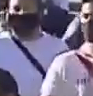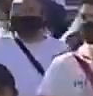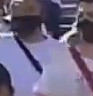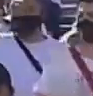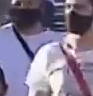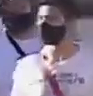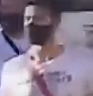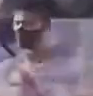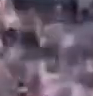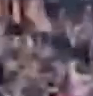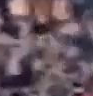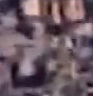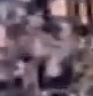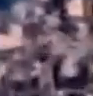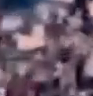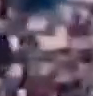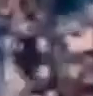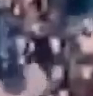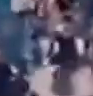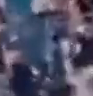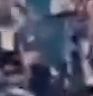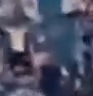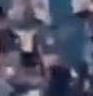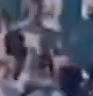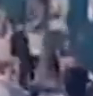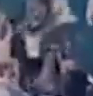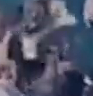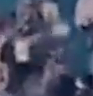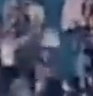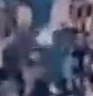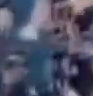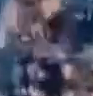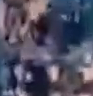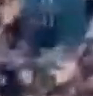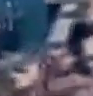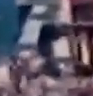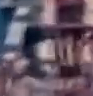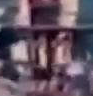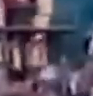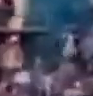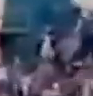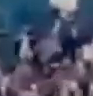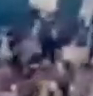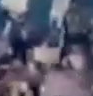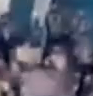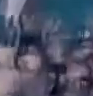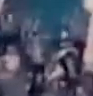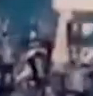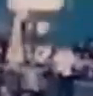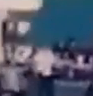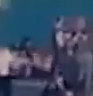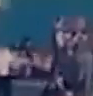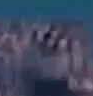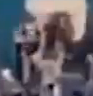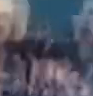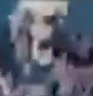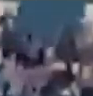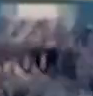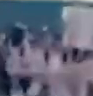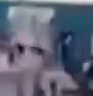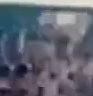las restricciones. No es solo el Estado Nacional, son también los Estados Provinciales. Y esto es lo que estamos viendo dramáticamente en estos